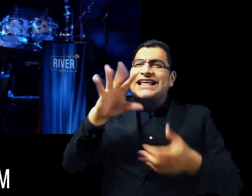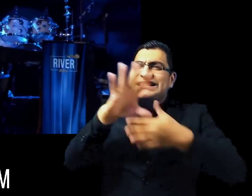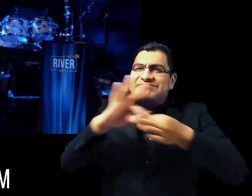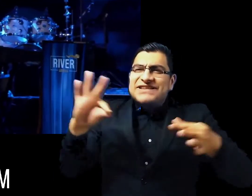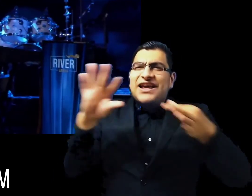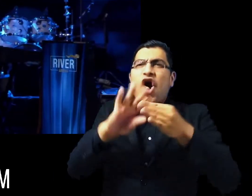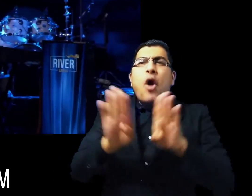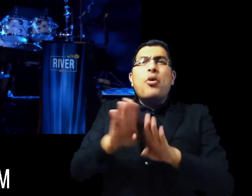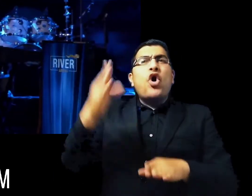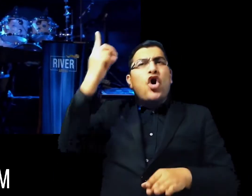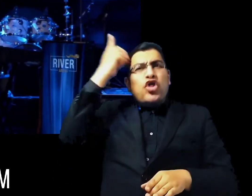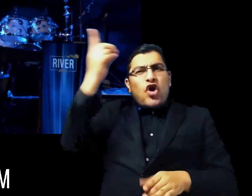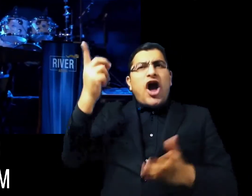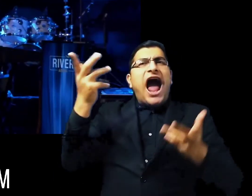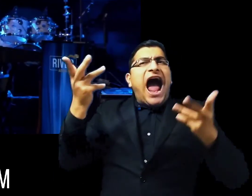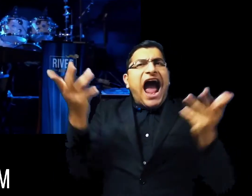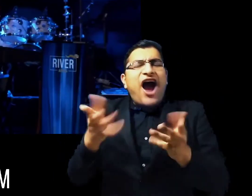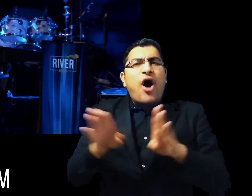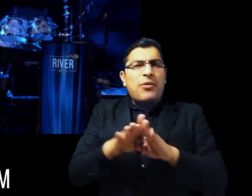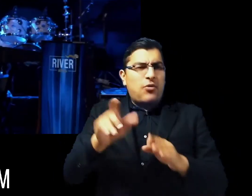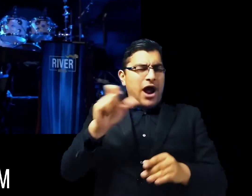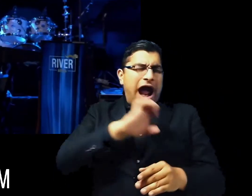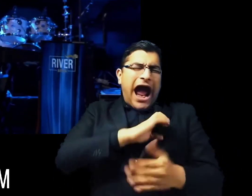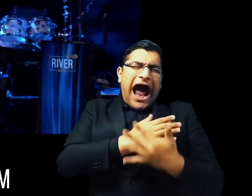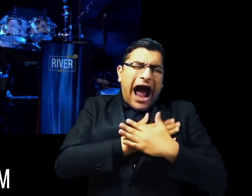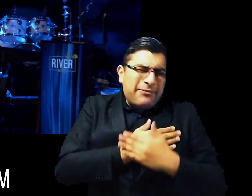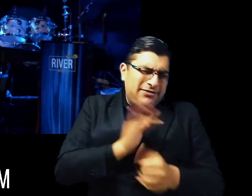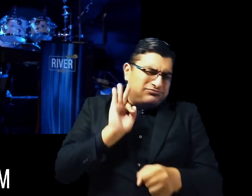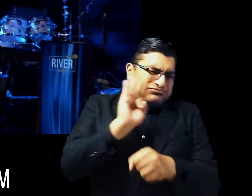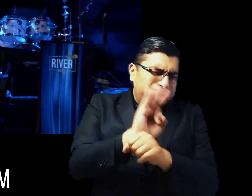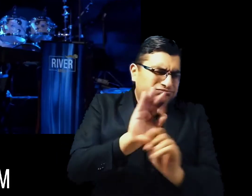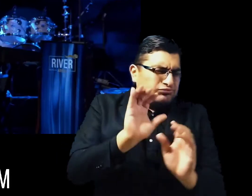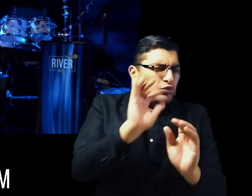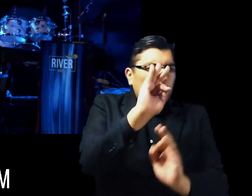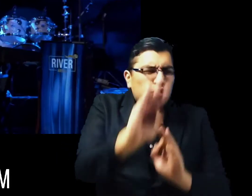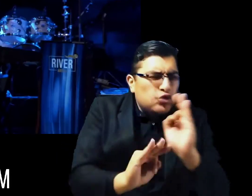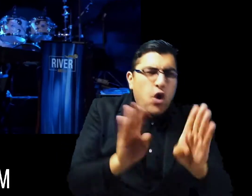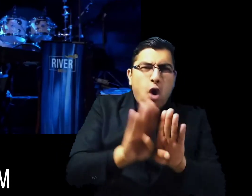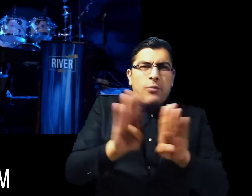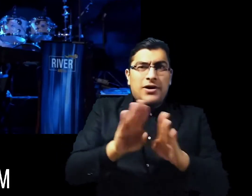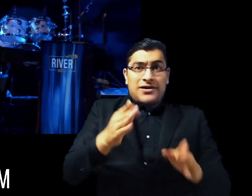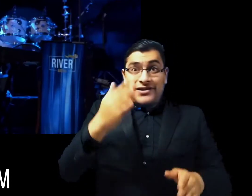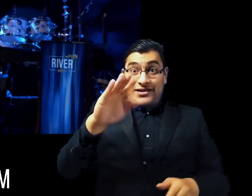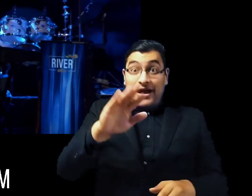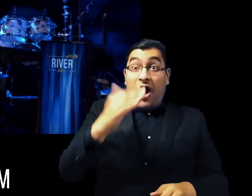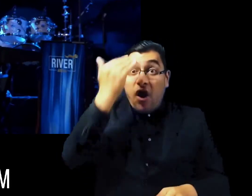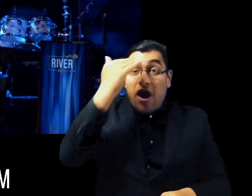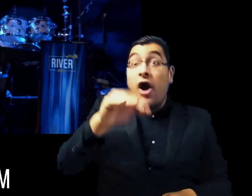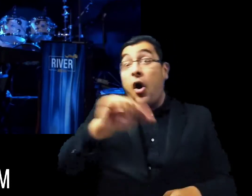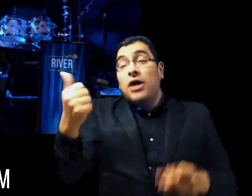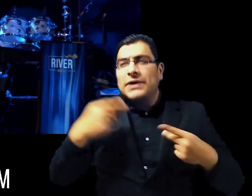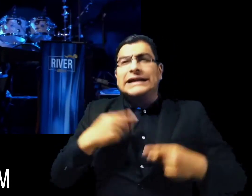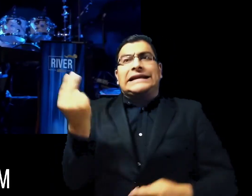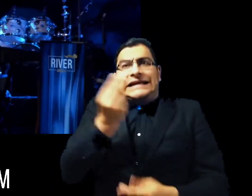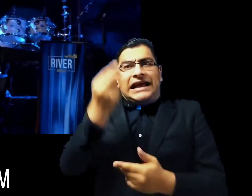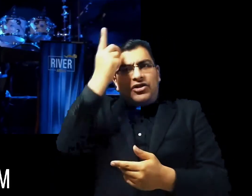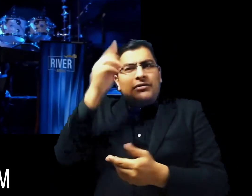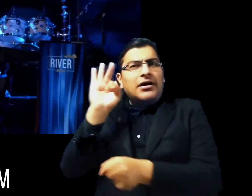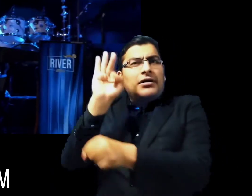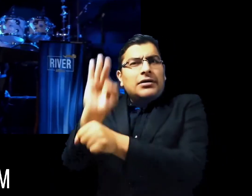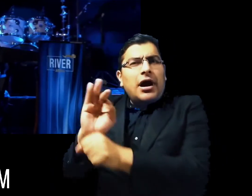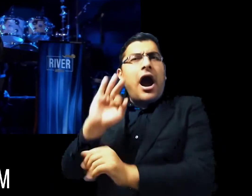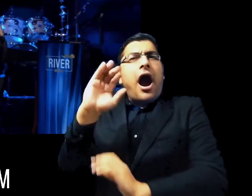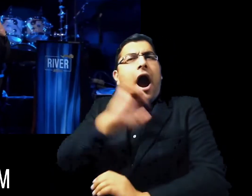hace cuando ama, viste, redime. ¿Conoces a alguien que necesita un manto de amor? ¿Alguien